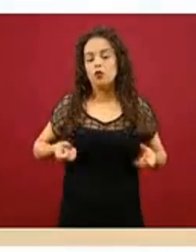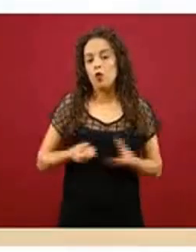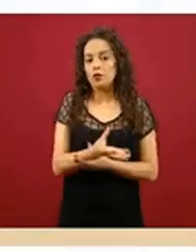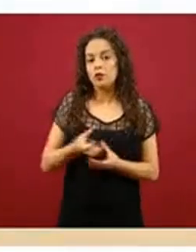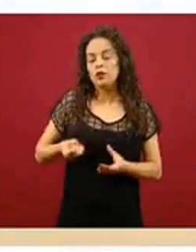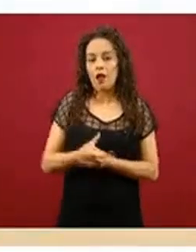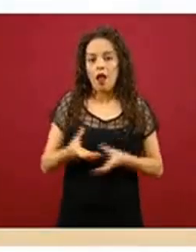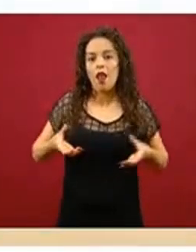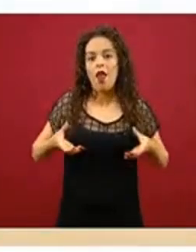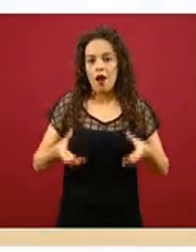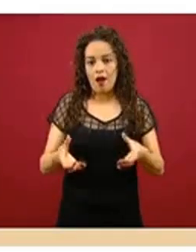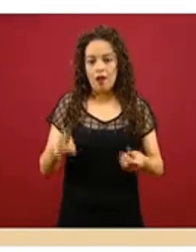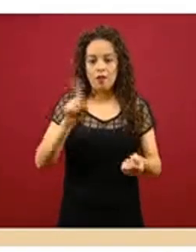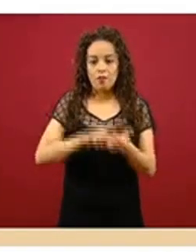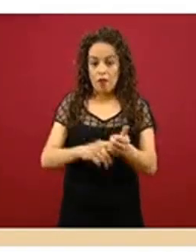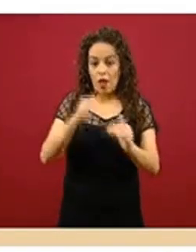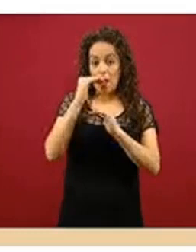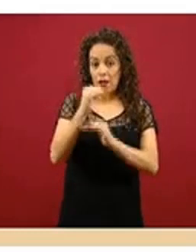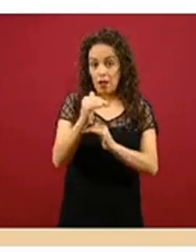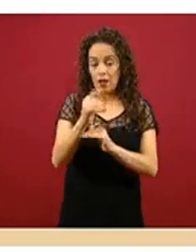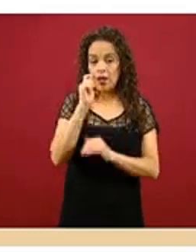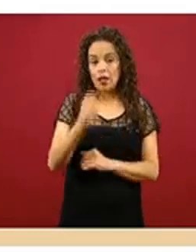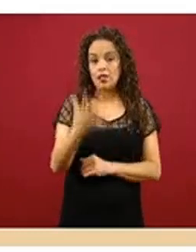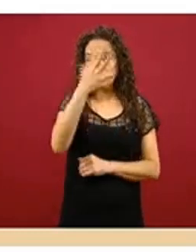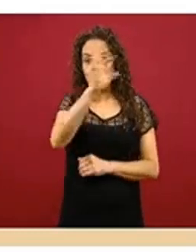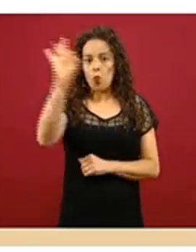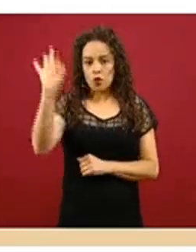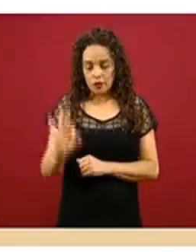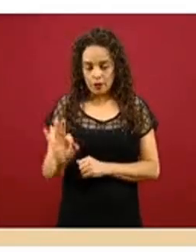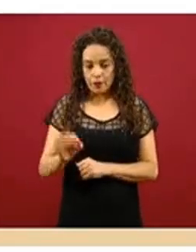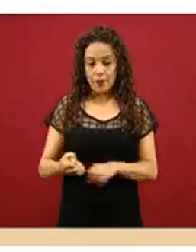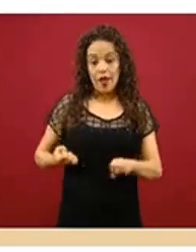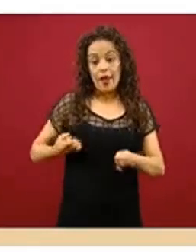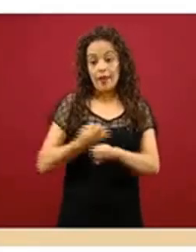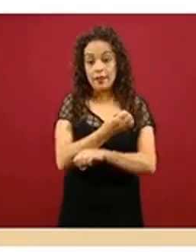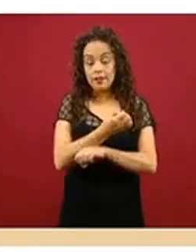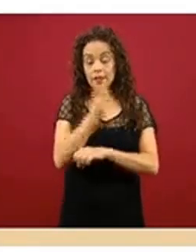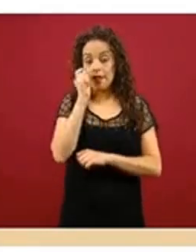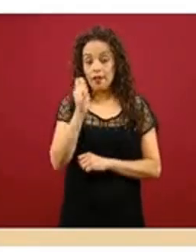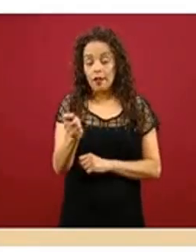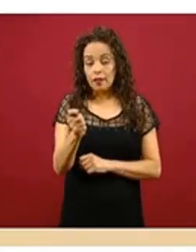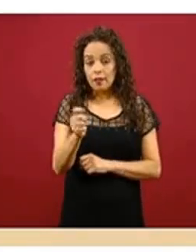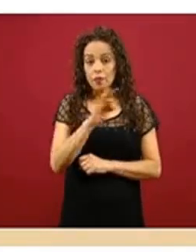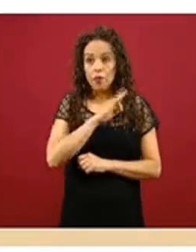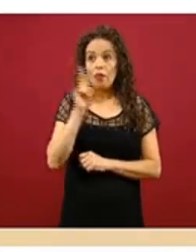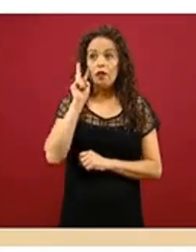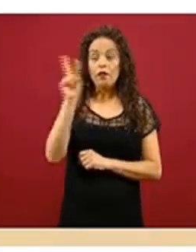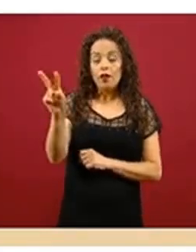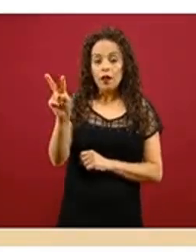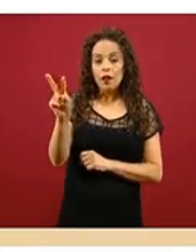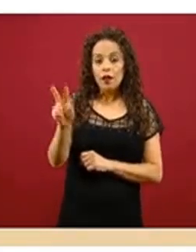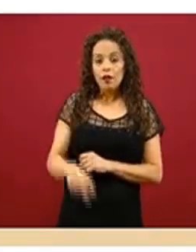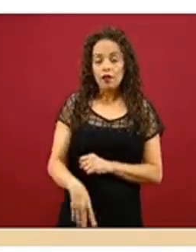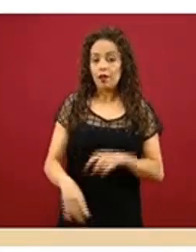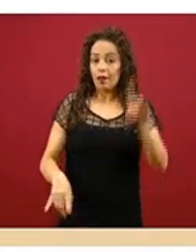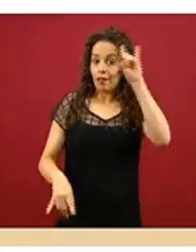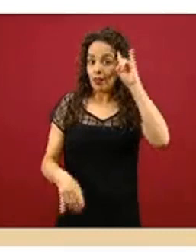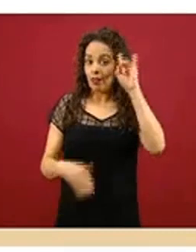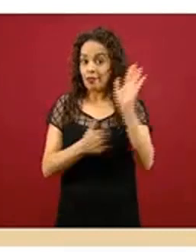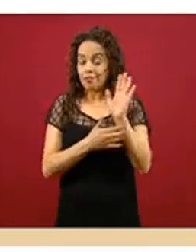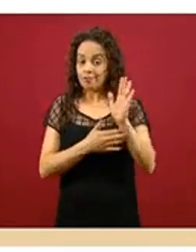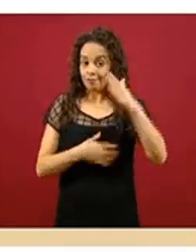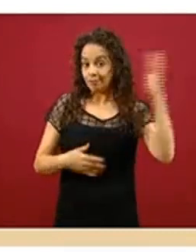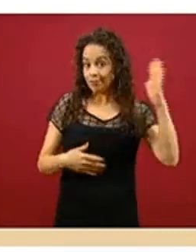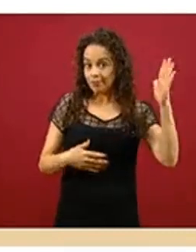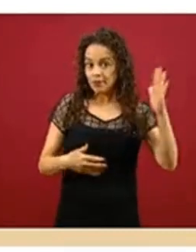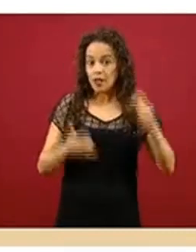un límite del 5%. Los estados que están en el extremo izquierdo de su pantalla